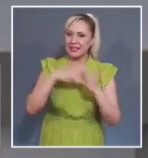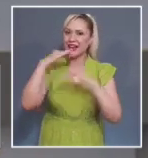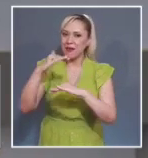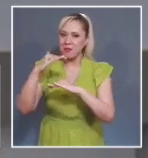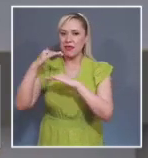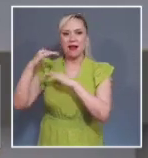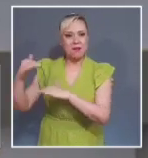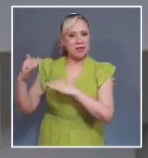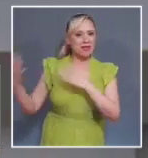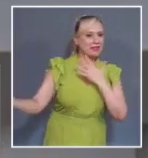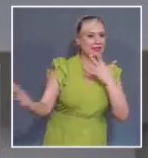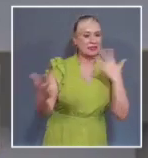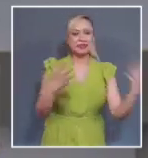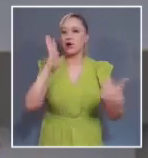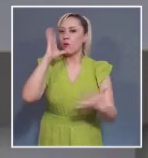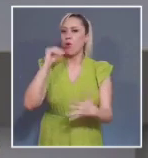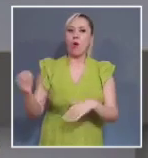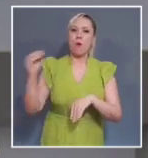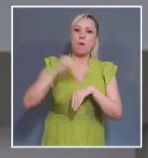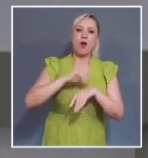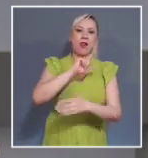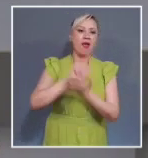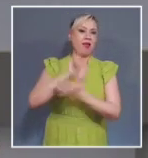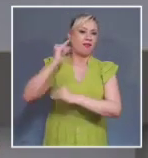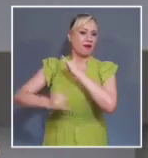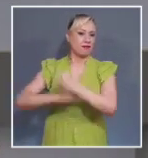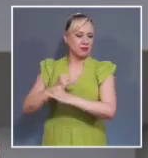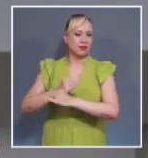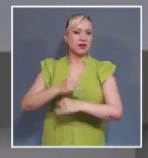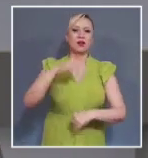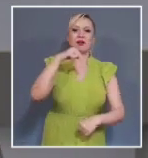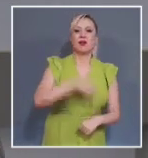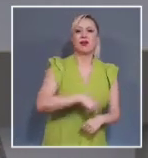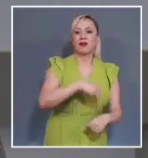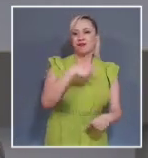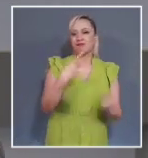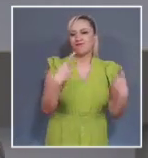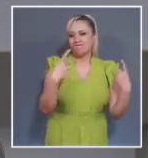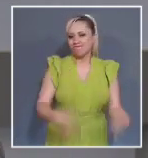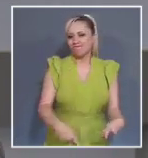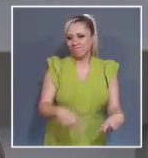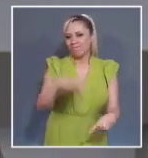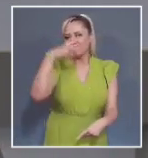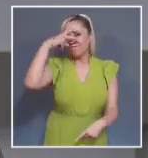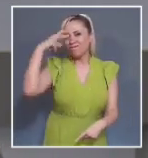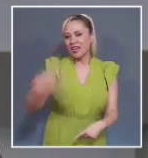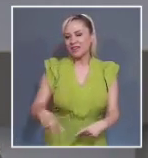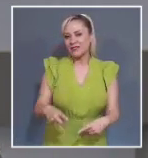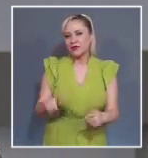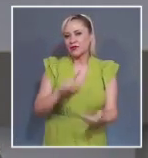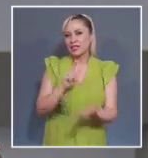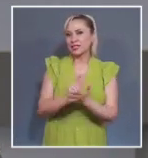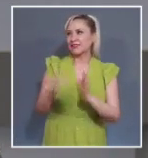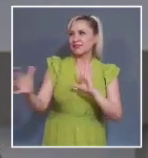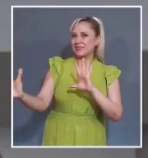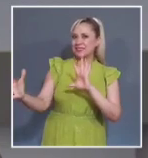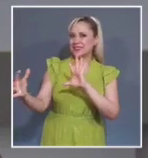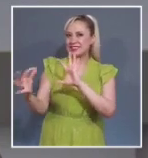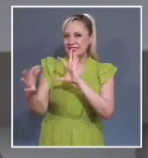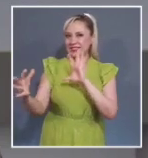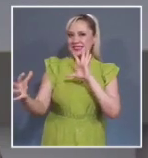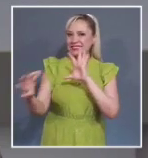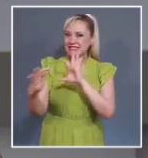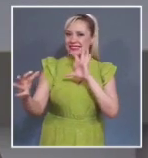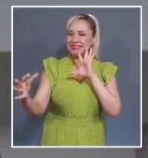ámbitos del derecho interno y del derecho internacional. Esto me parece que de manera consecuente pues nos ha llevado o